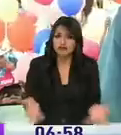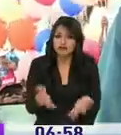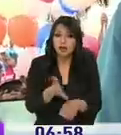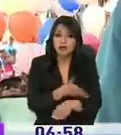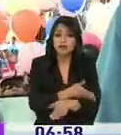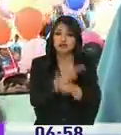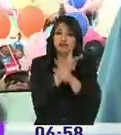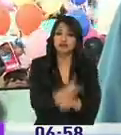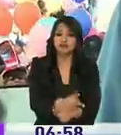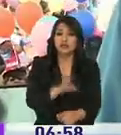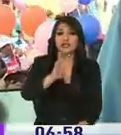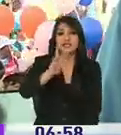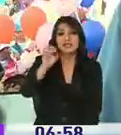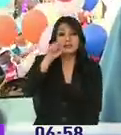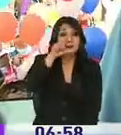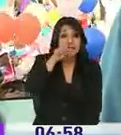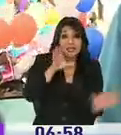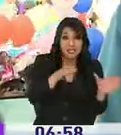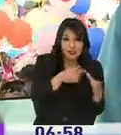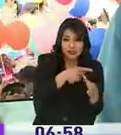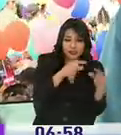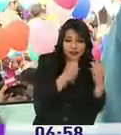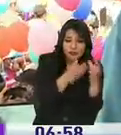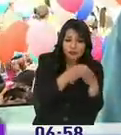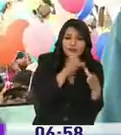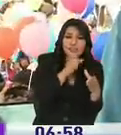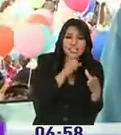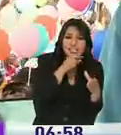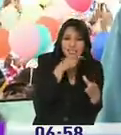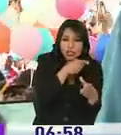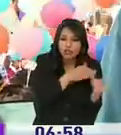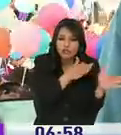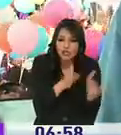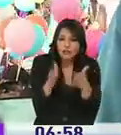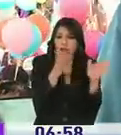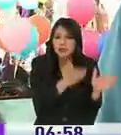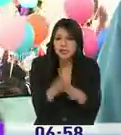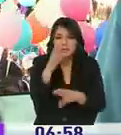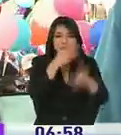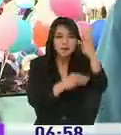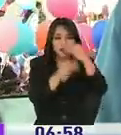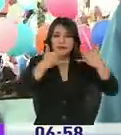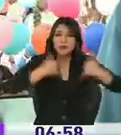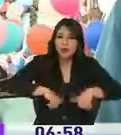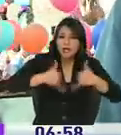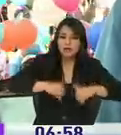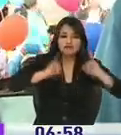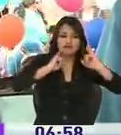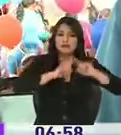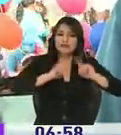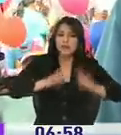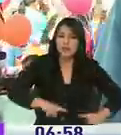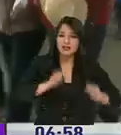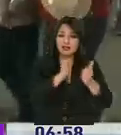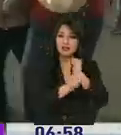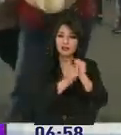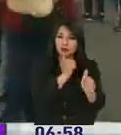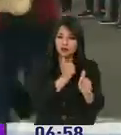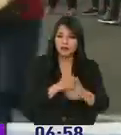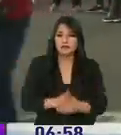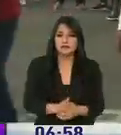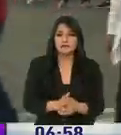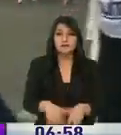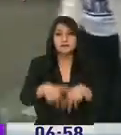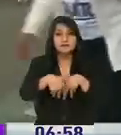del 60 y piquito, les estamos ayudando en sus terapias lúdicas, recreativas, deportivas. En la caminata,